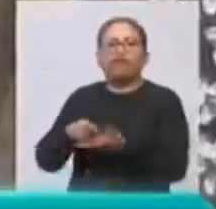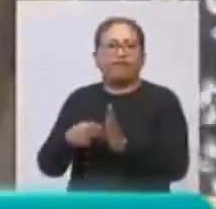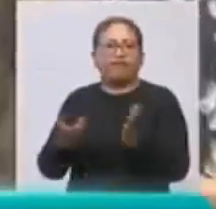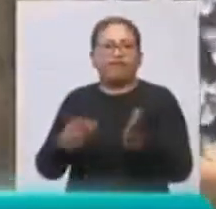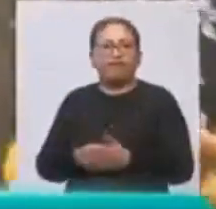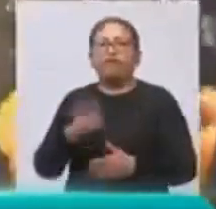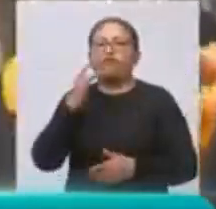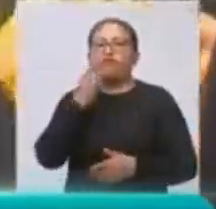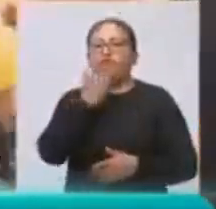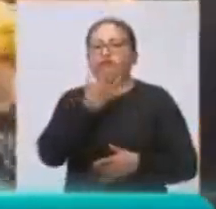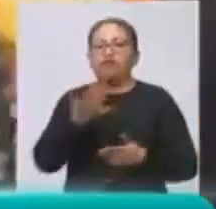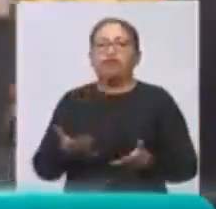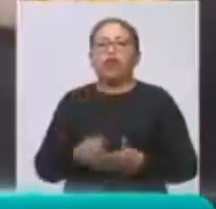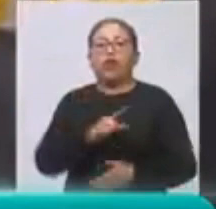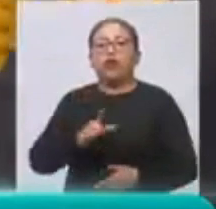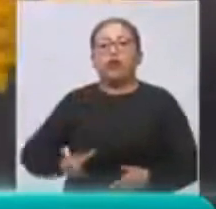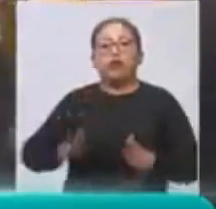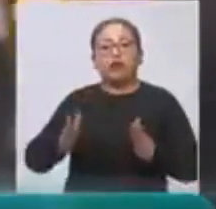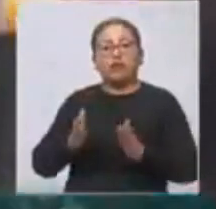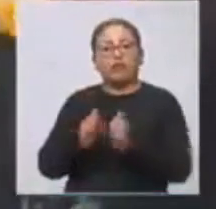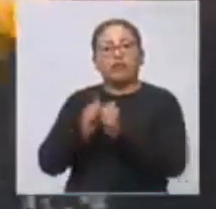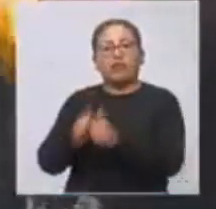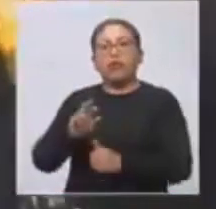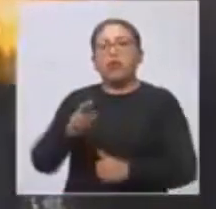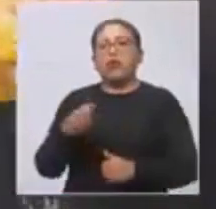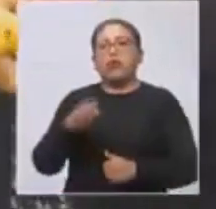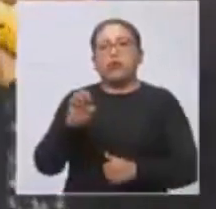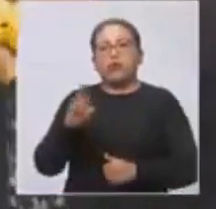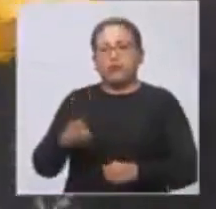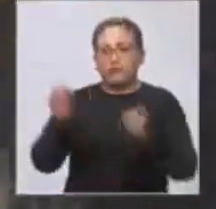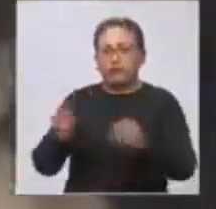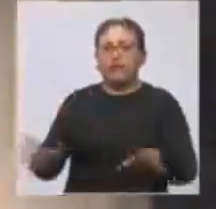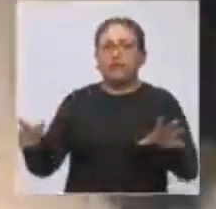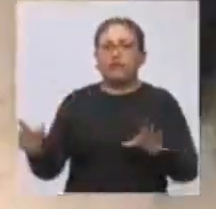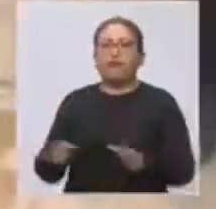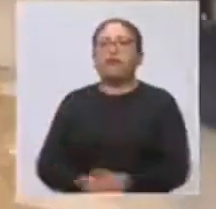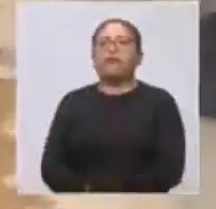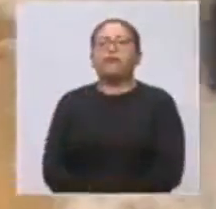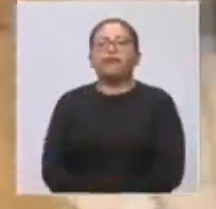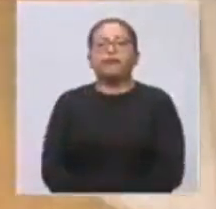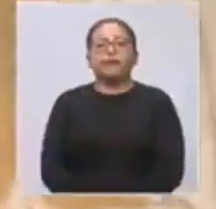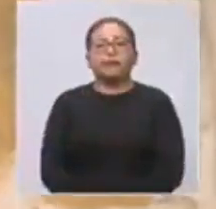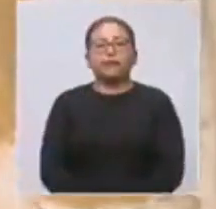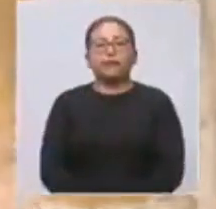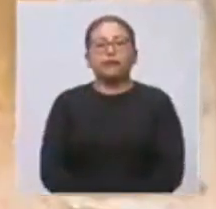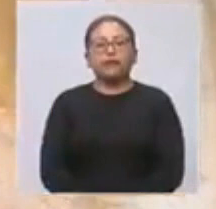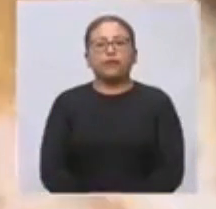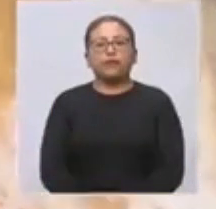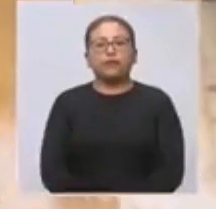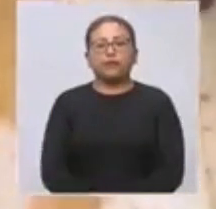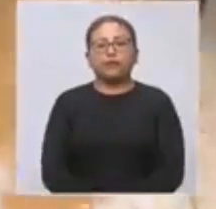acompañado del alcalde actual Roger Farfán, como también de las otras autoridades locales. Es de esta